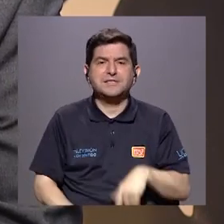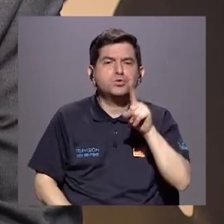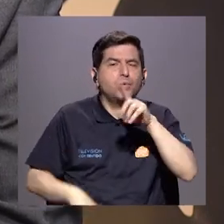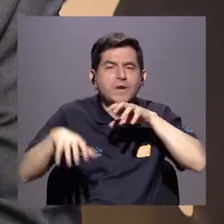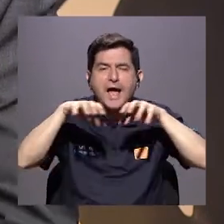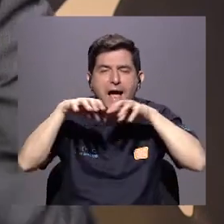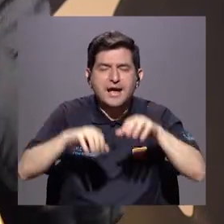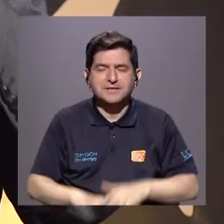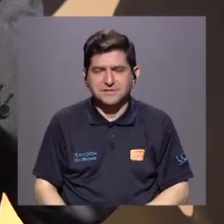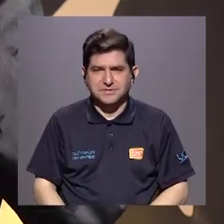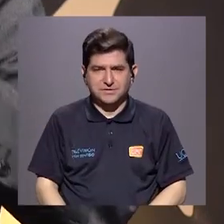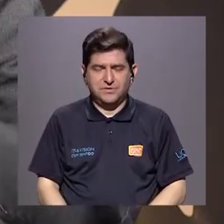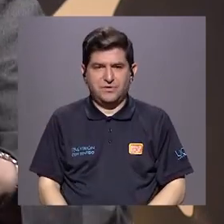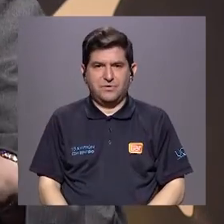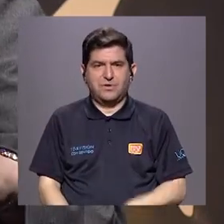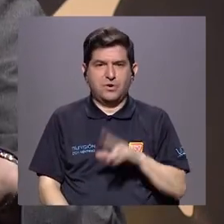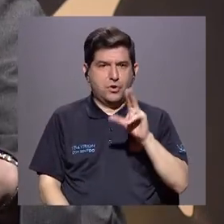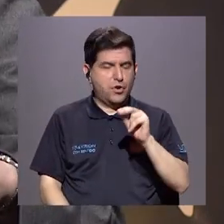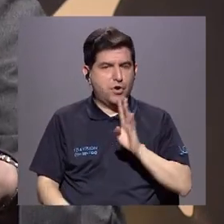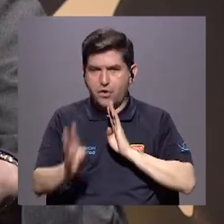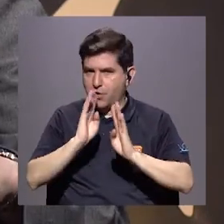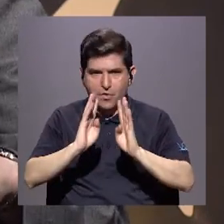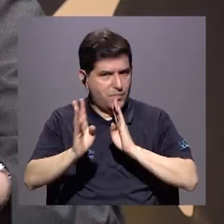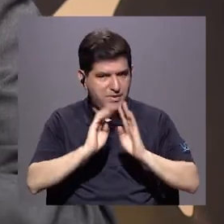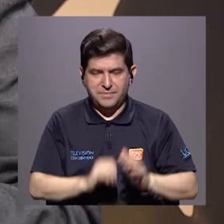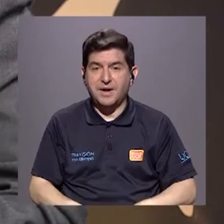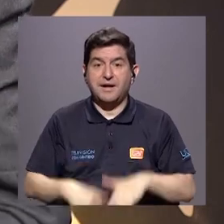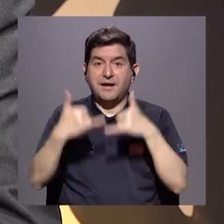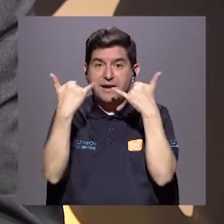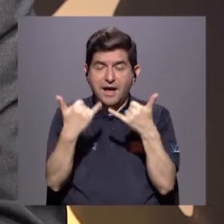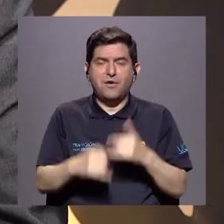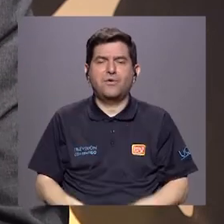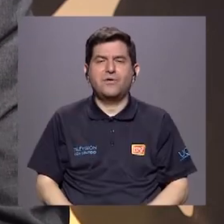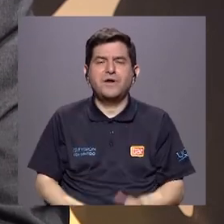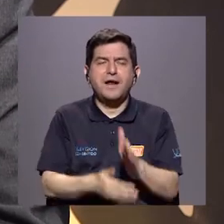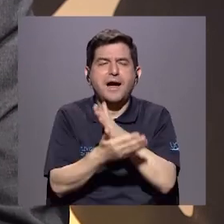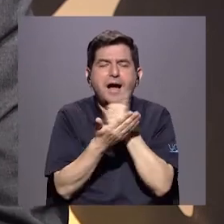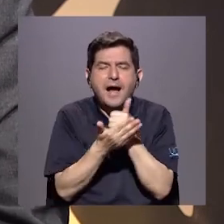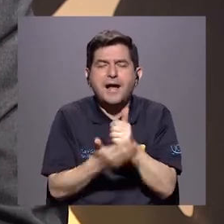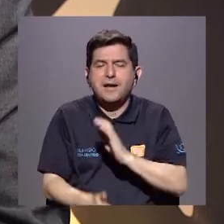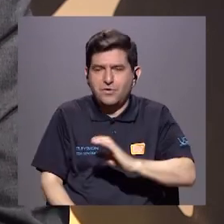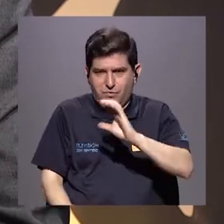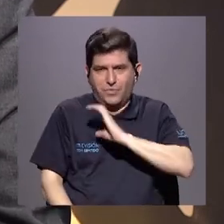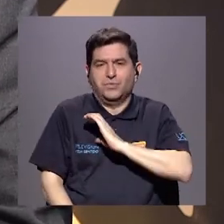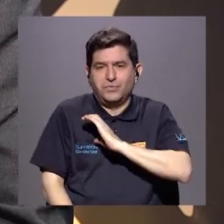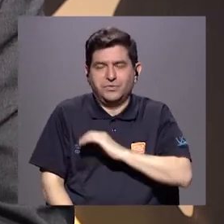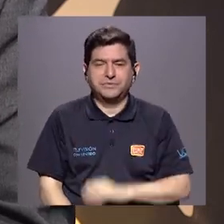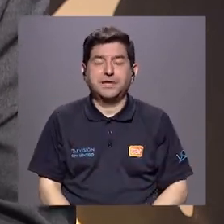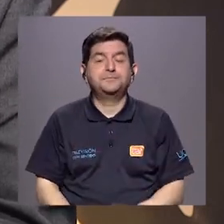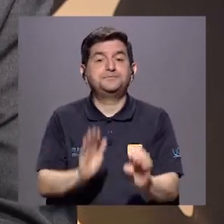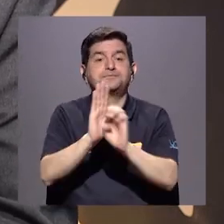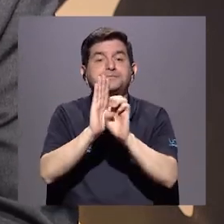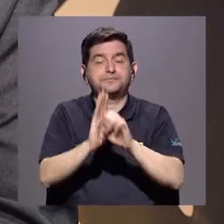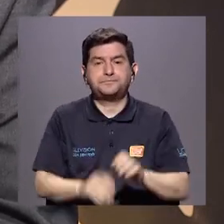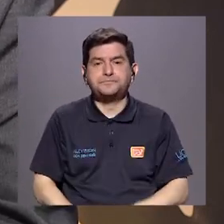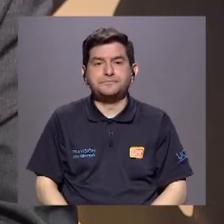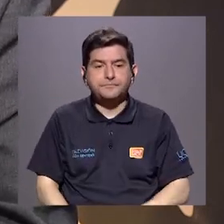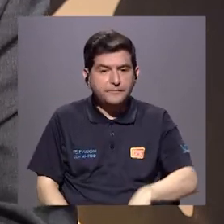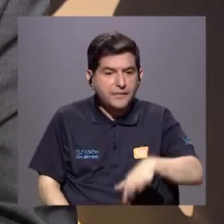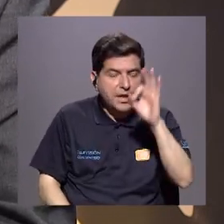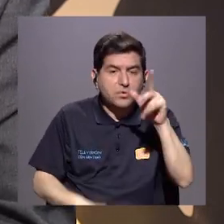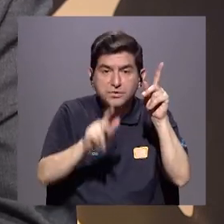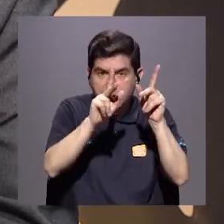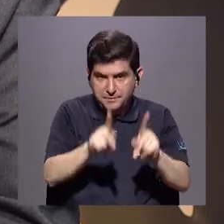suicida eso ya pasa de ser una cosa verbal verdad a hacer una cosa comportamental entonces por ejemplo podríamos